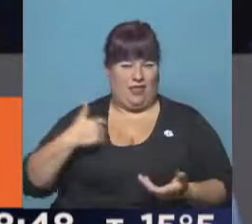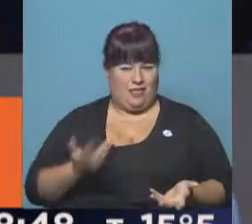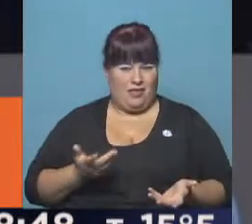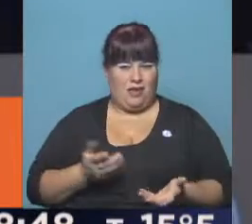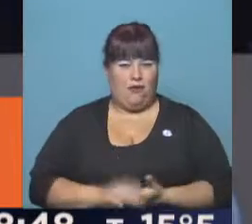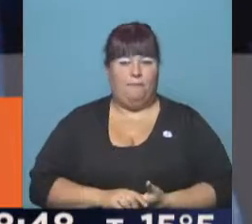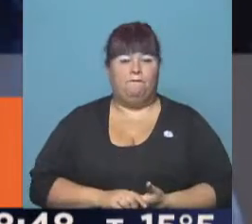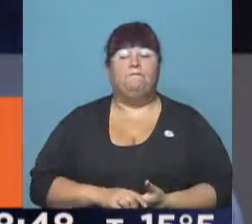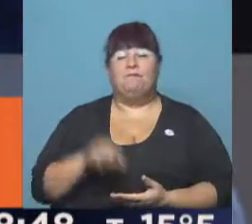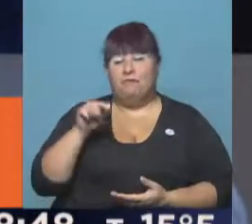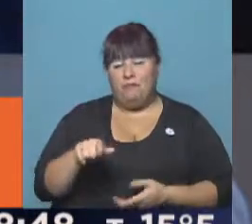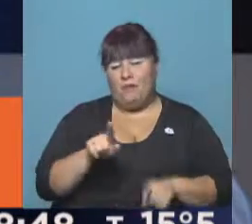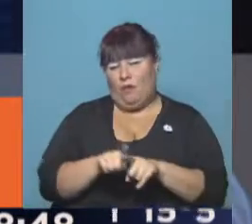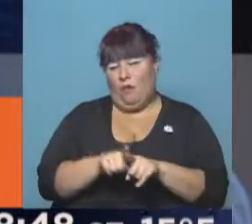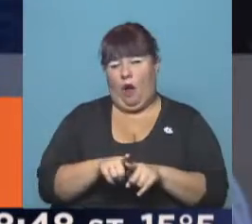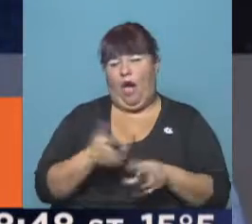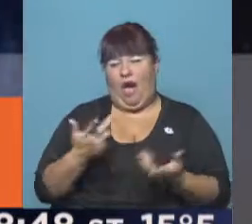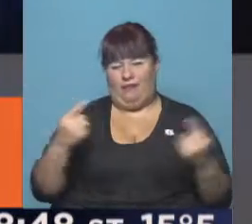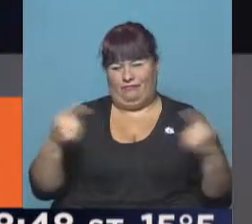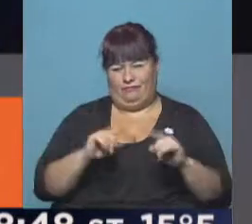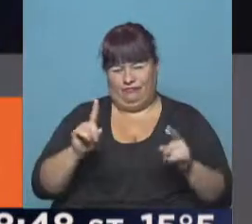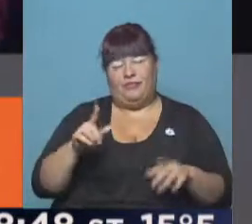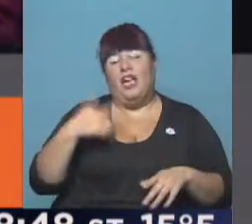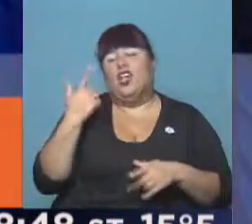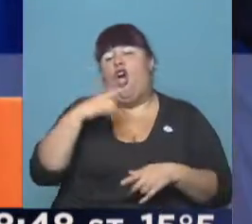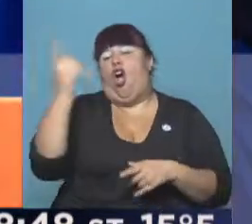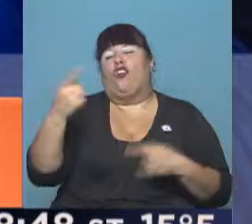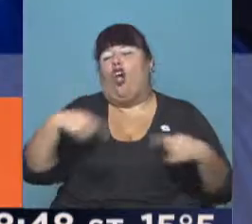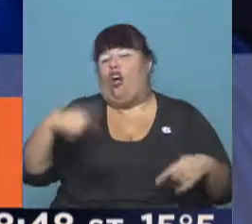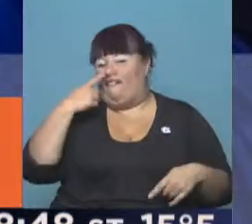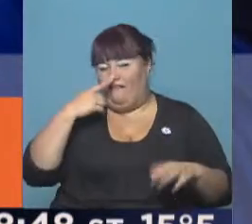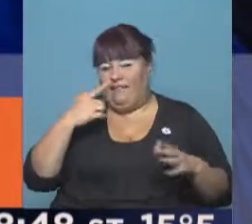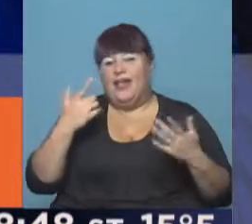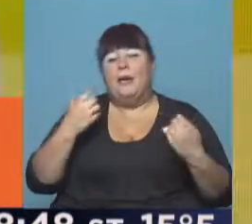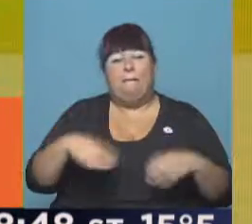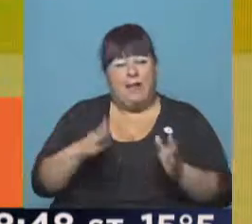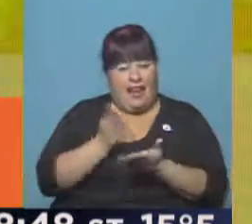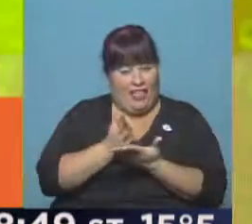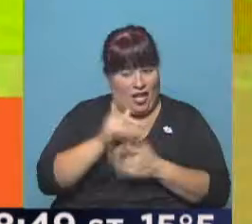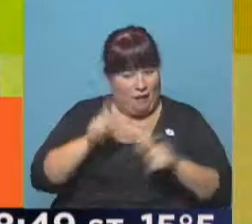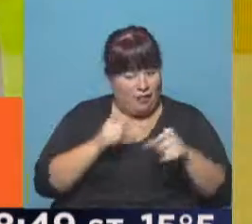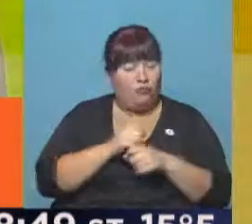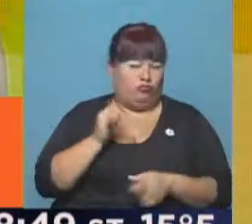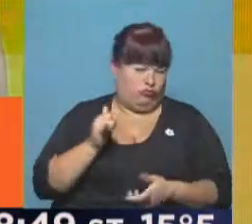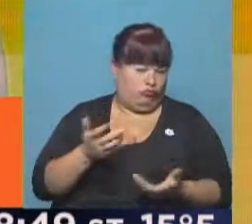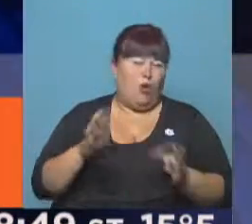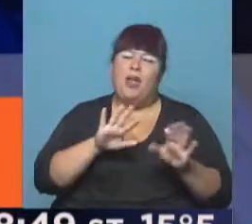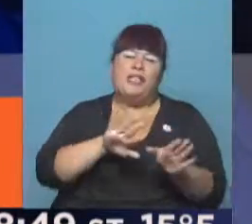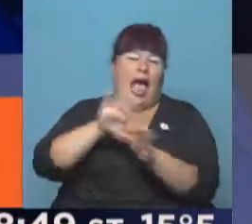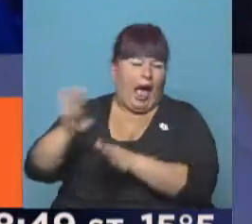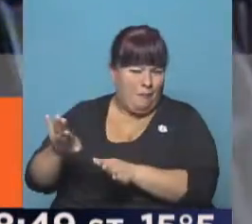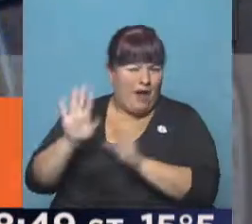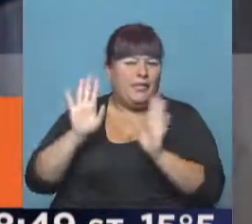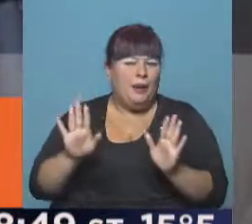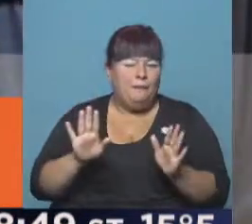y esto es absolutamente inconducente responde a otros intereses pierde nosotros los trabajadores es bueno persona parte